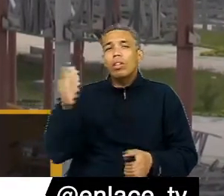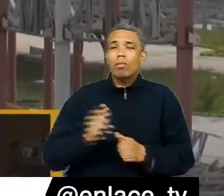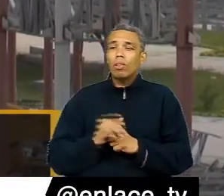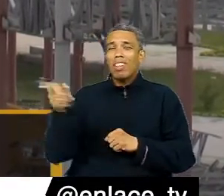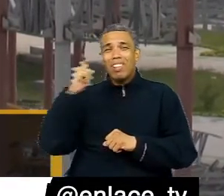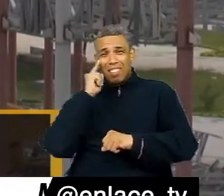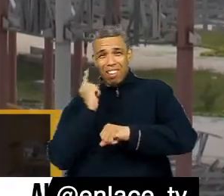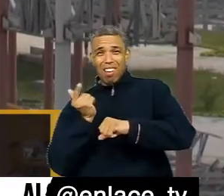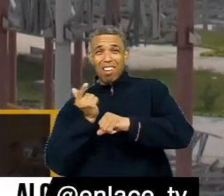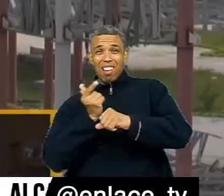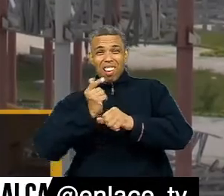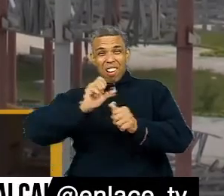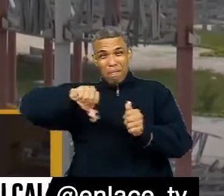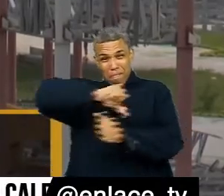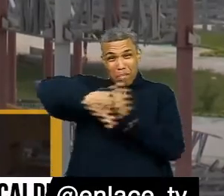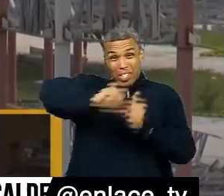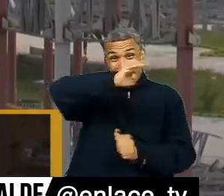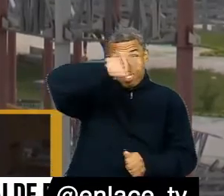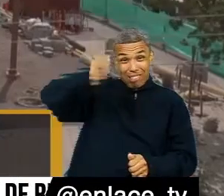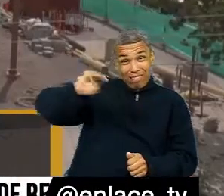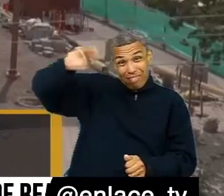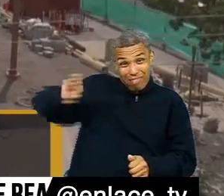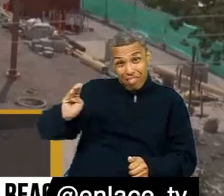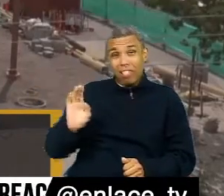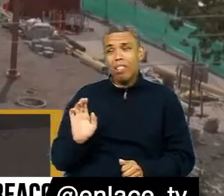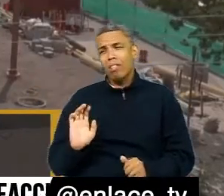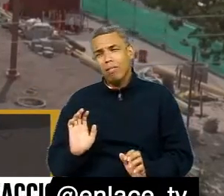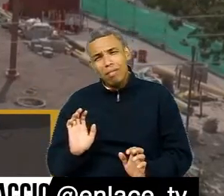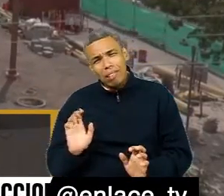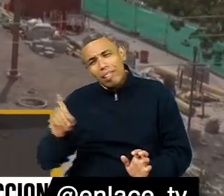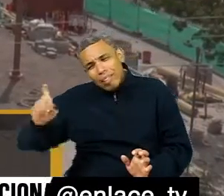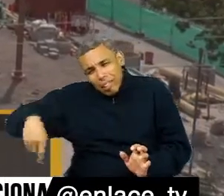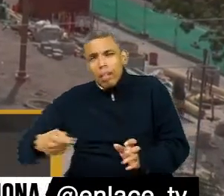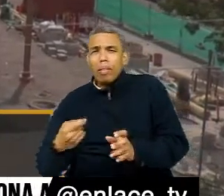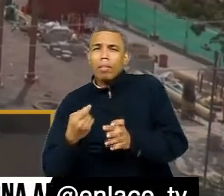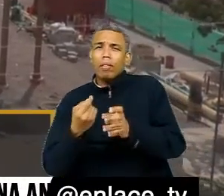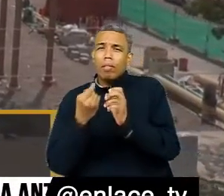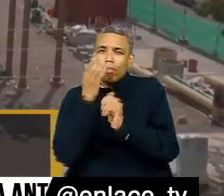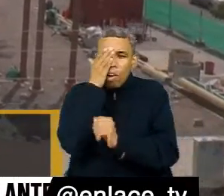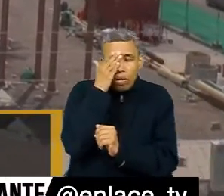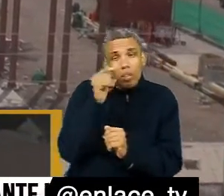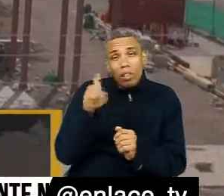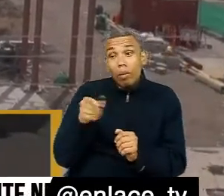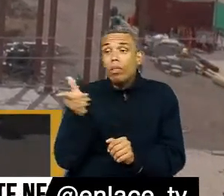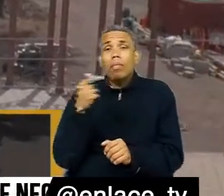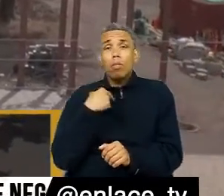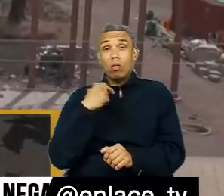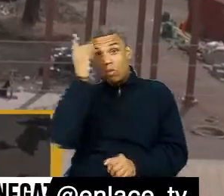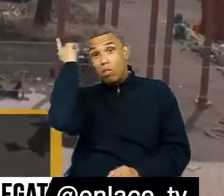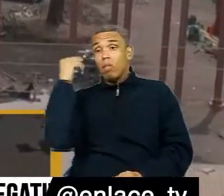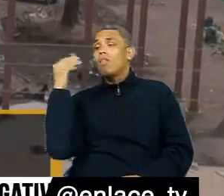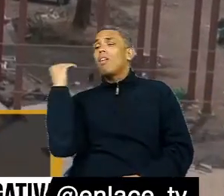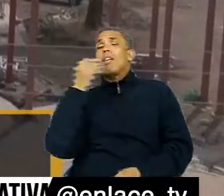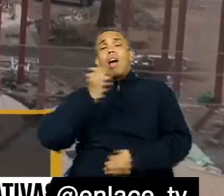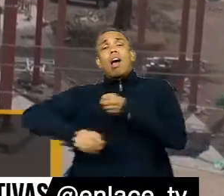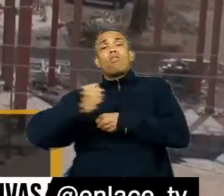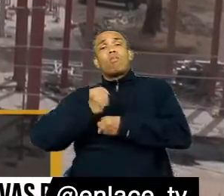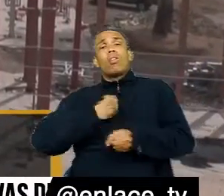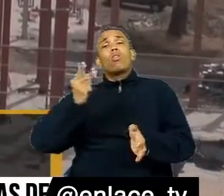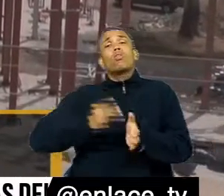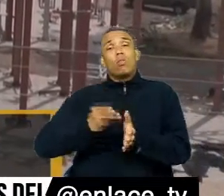nos tocó esa obra conjuntamente nosotros como Junta de Acción Comunal también, pero la obra hay que culminarla. Es un compromiso